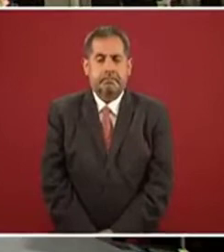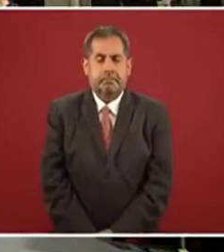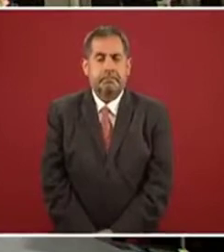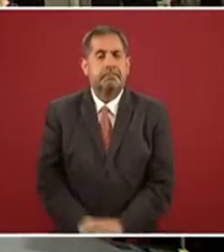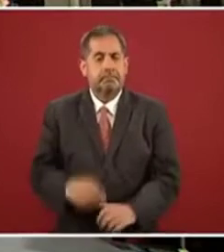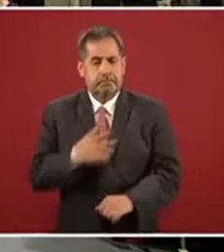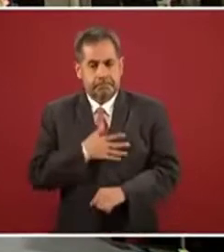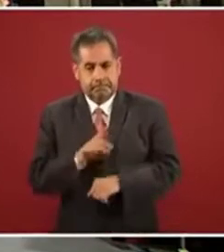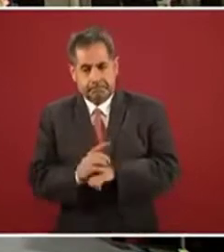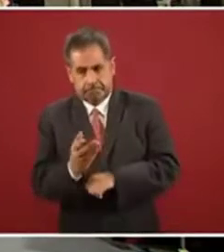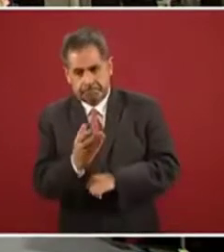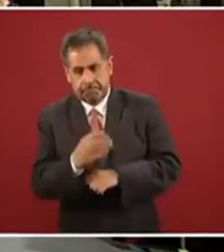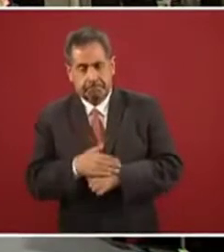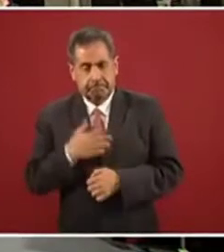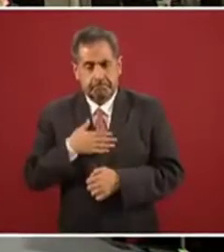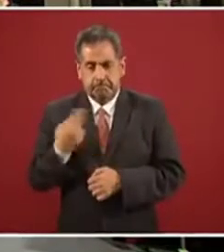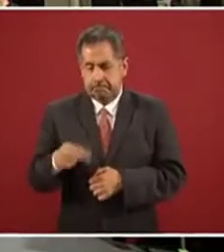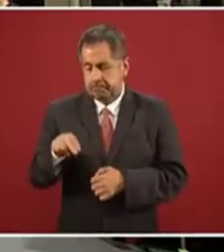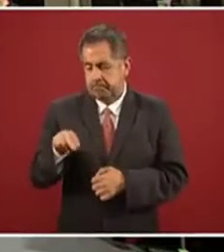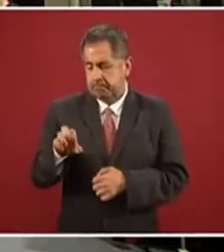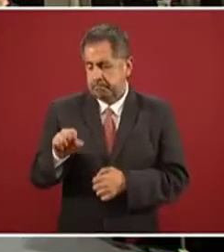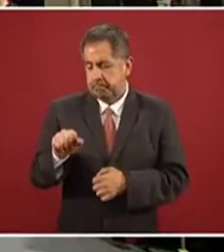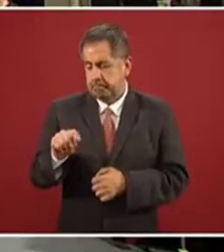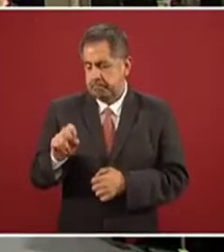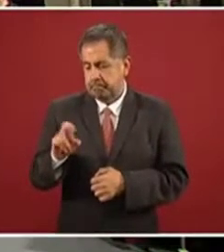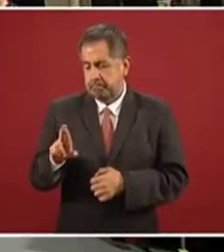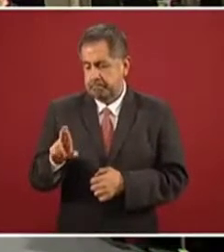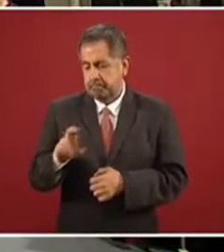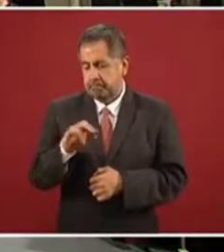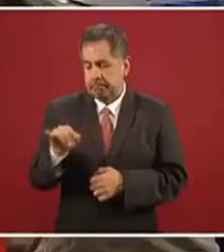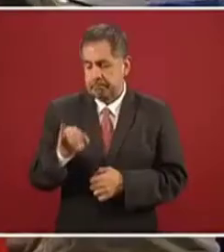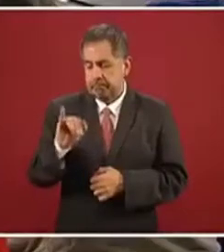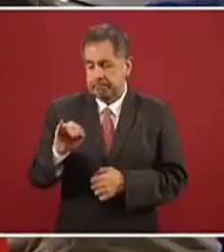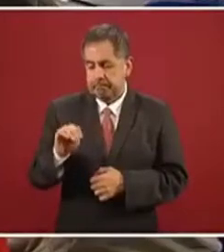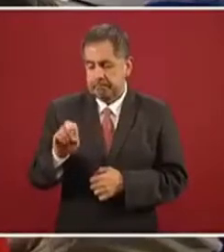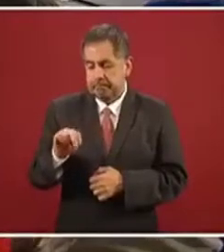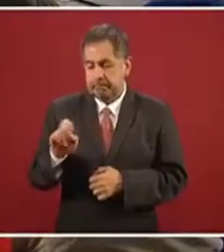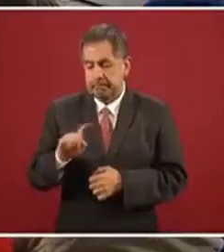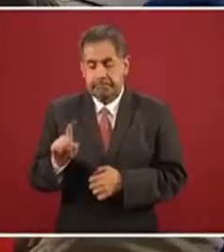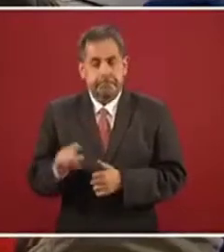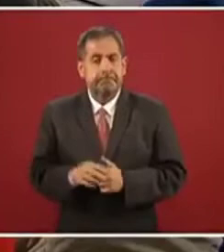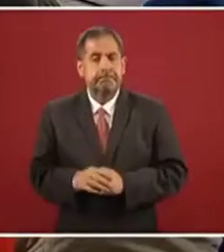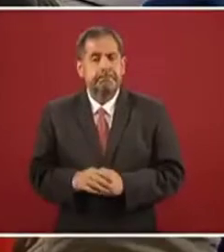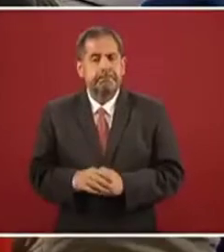Buenos días, Néstor Jiménez de La Jornada. ¿Han tenido información que